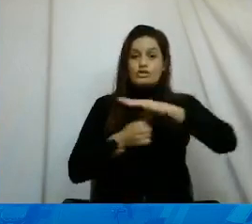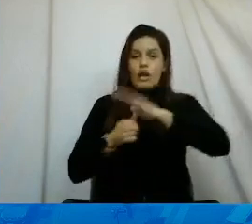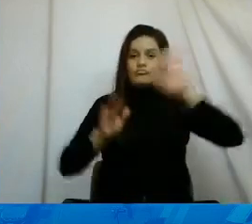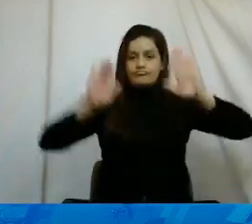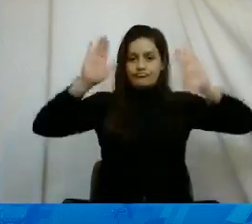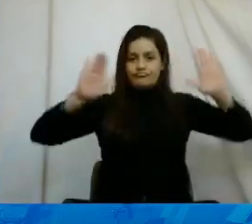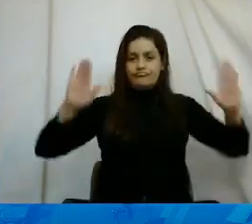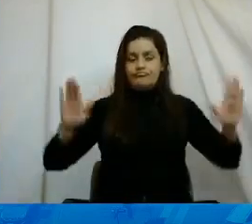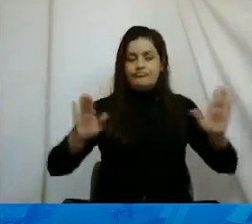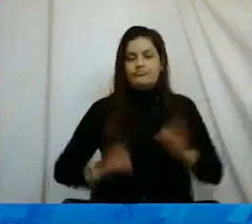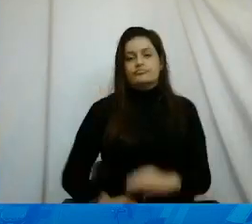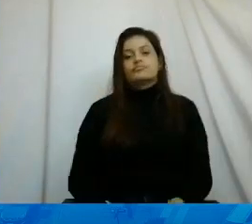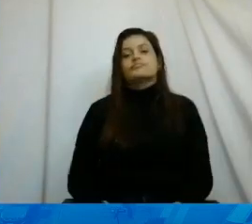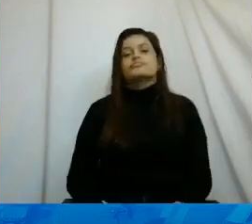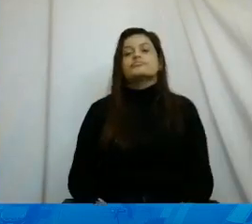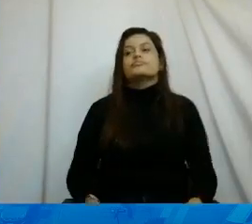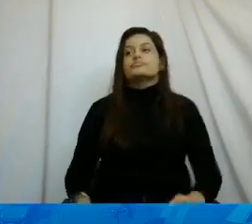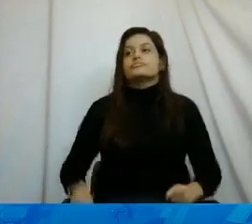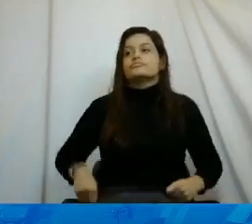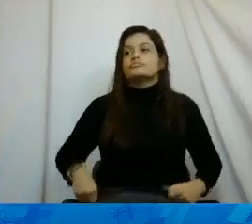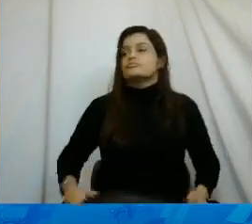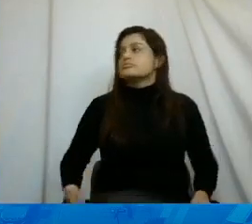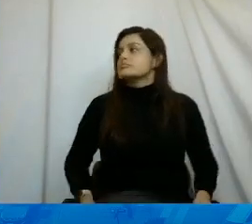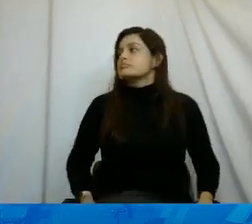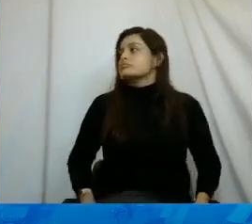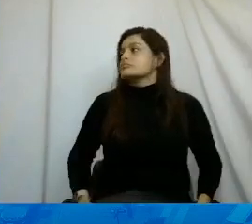los concejales, por favor.